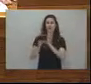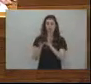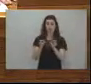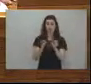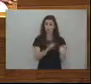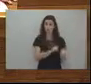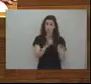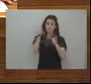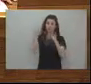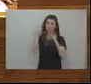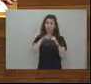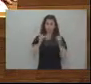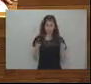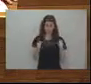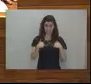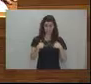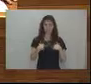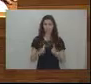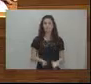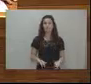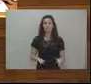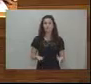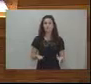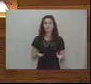Asturias. Sobre el Partido Popular,